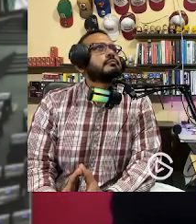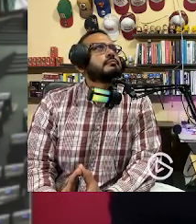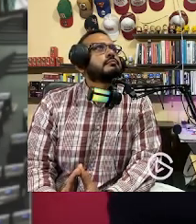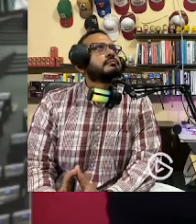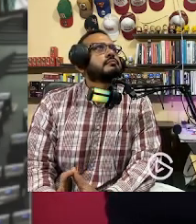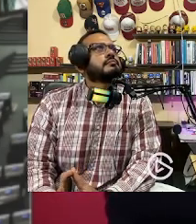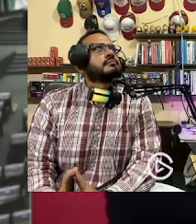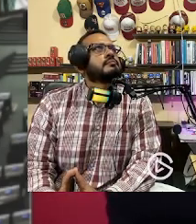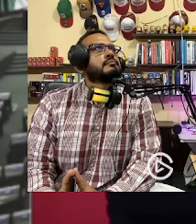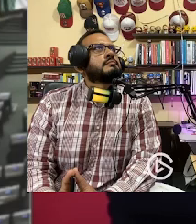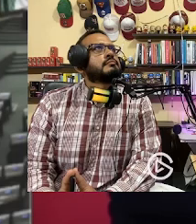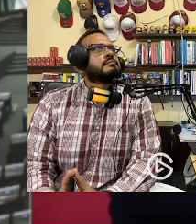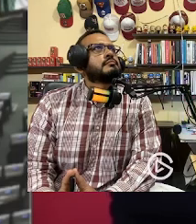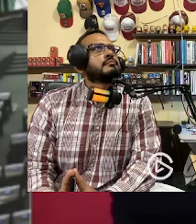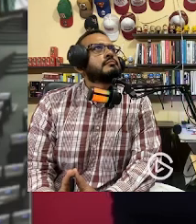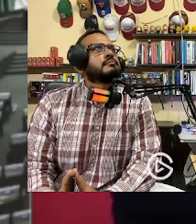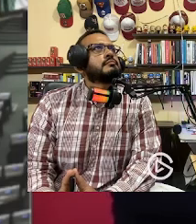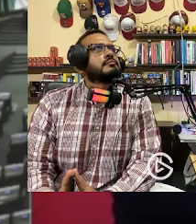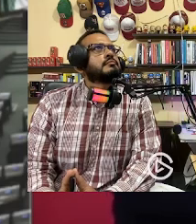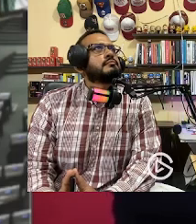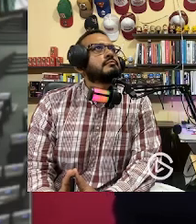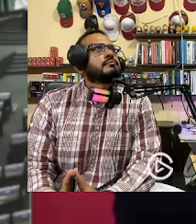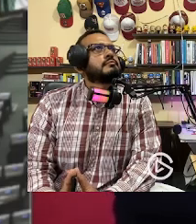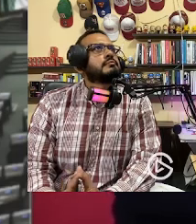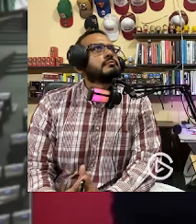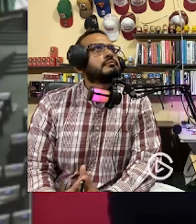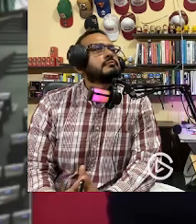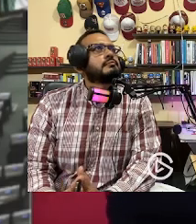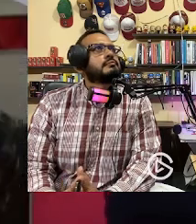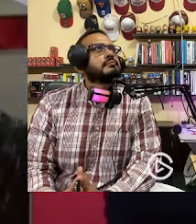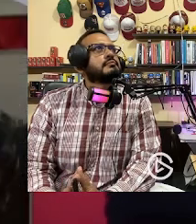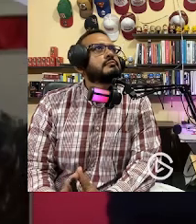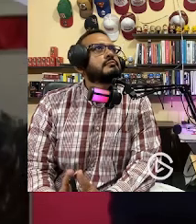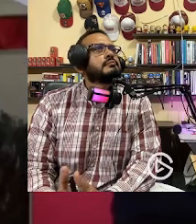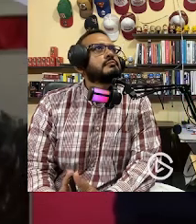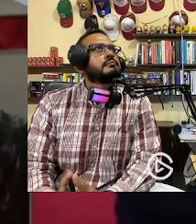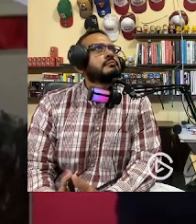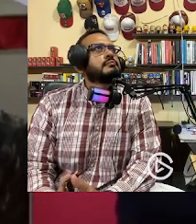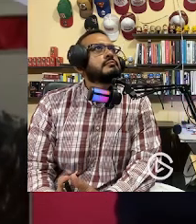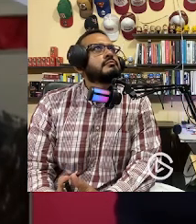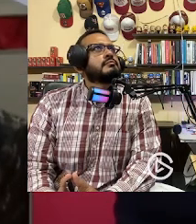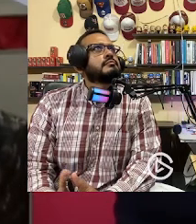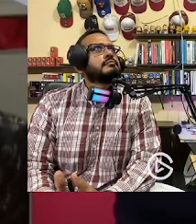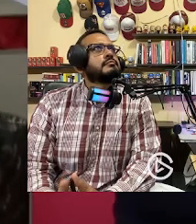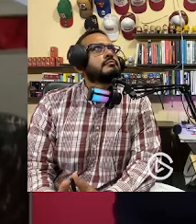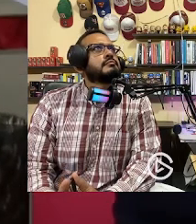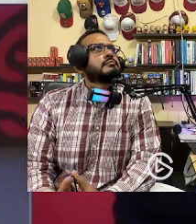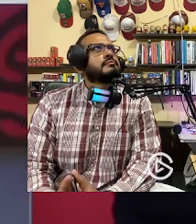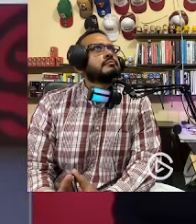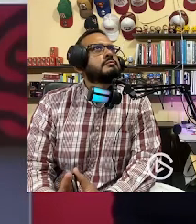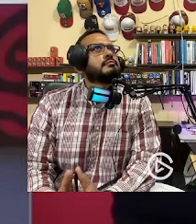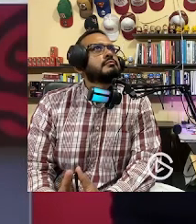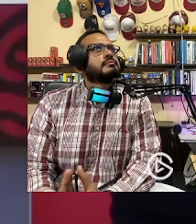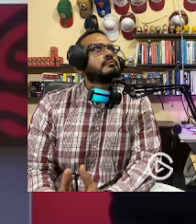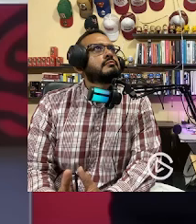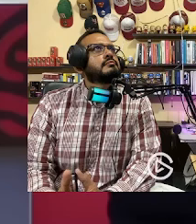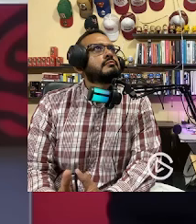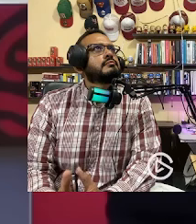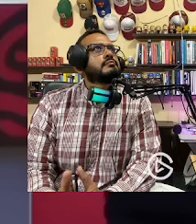la distribución nuevamente fue considerando, como dice la Constitución, por partido